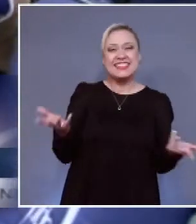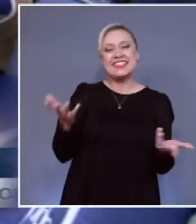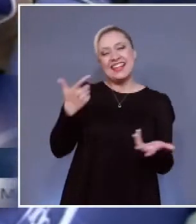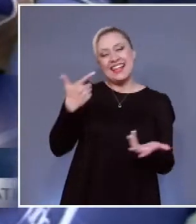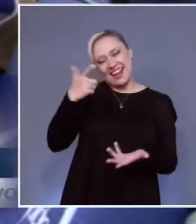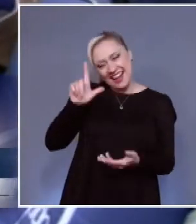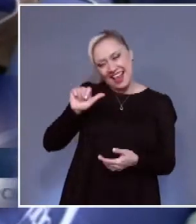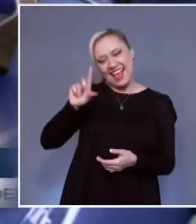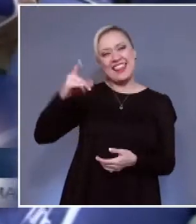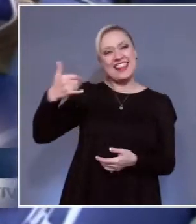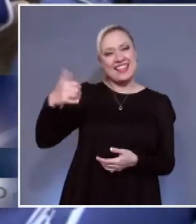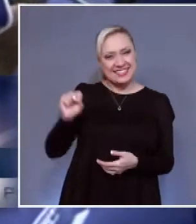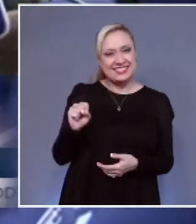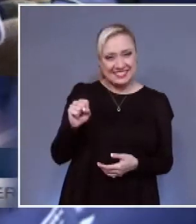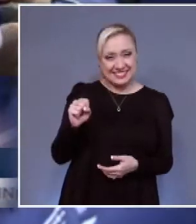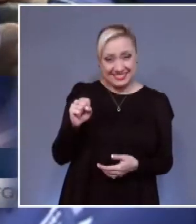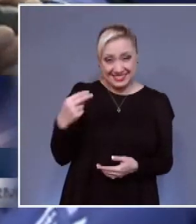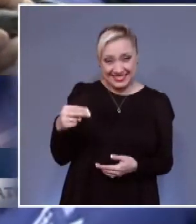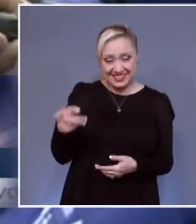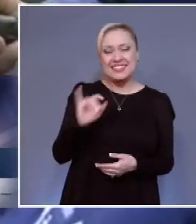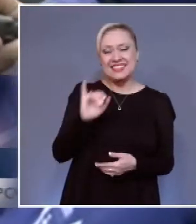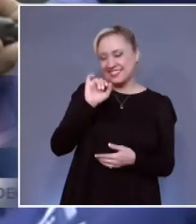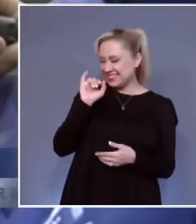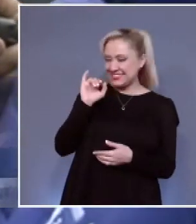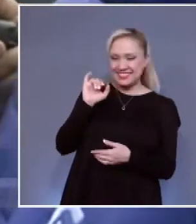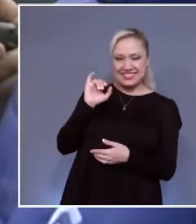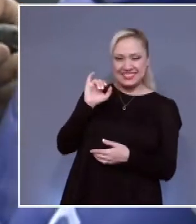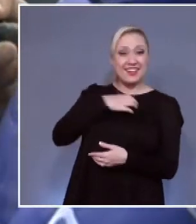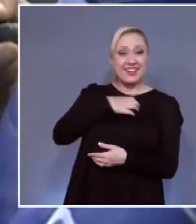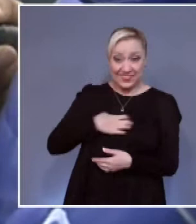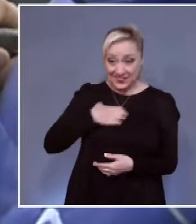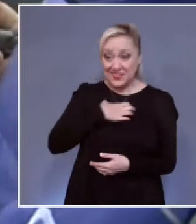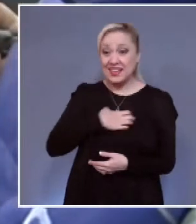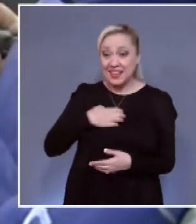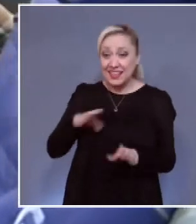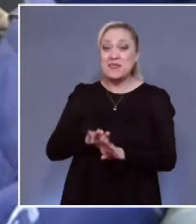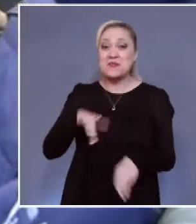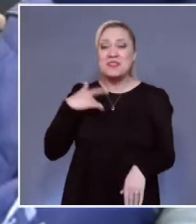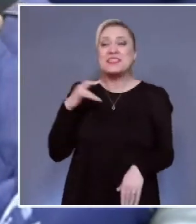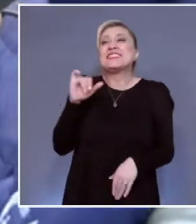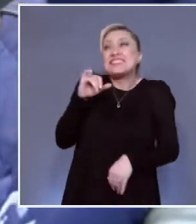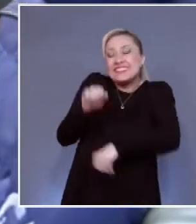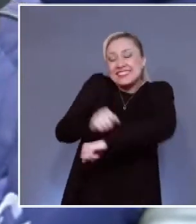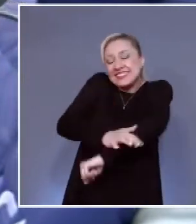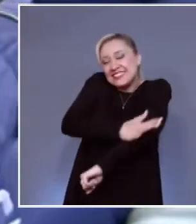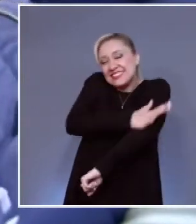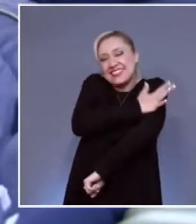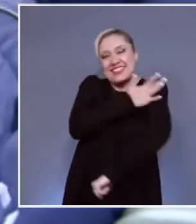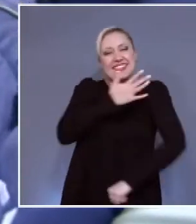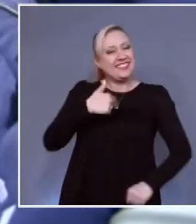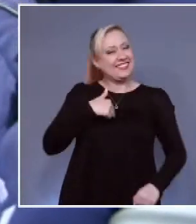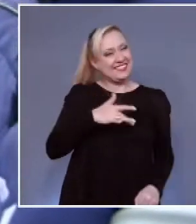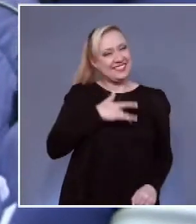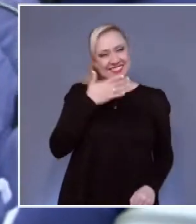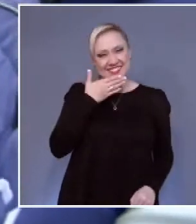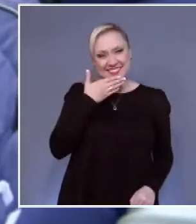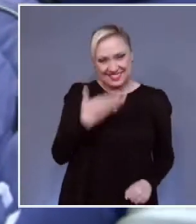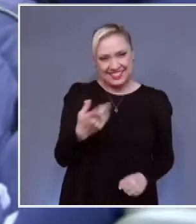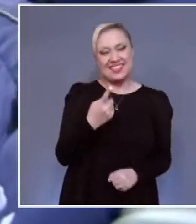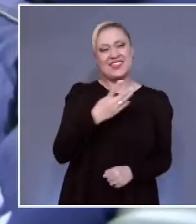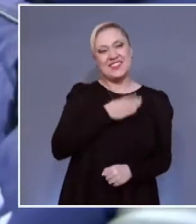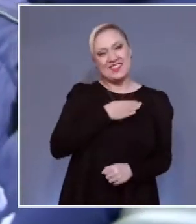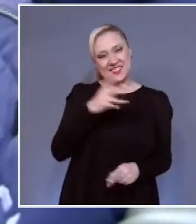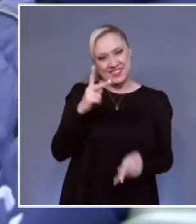¿Muy contenta? Sí, la verdad es que sí, estoy muy emocionada. Qué bueno, me da por esta oportunidad. Gusto. ¿Lista para ver a